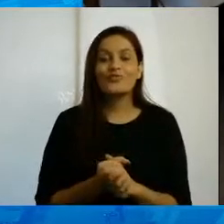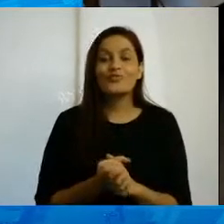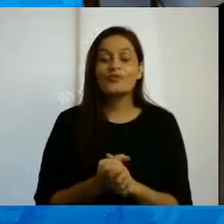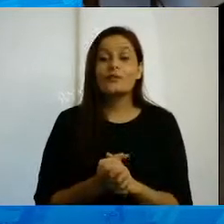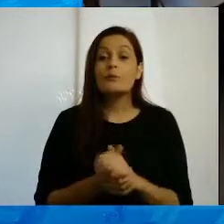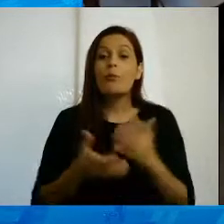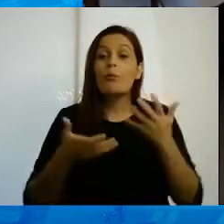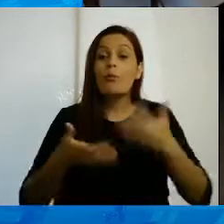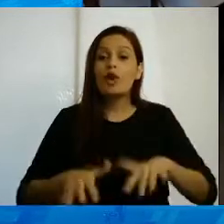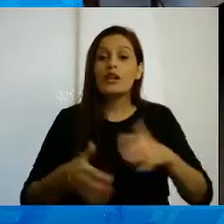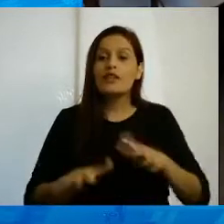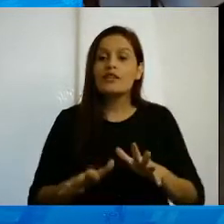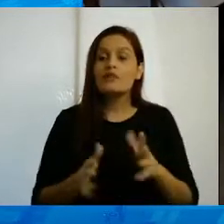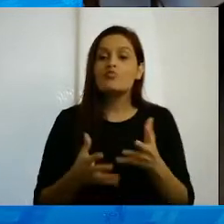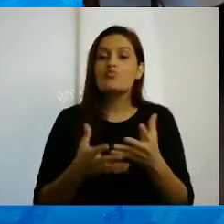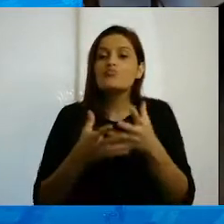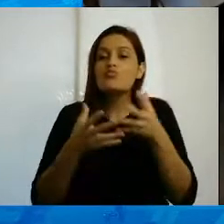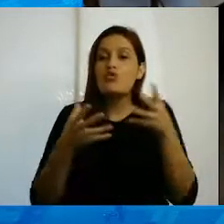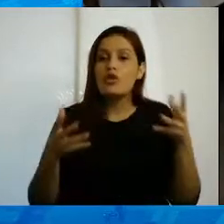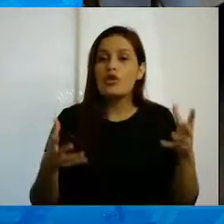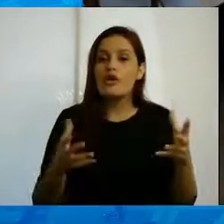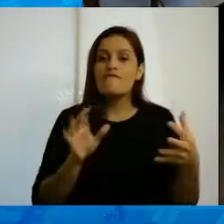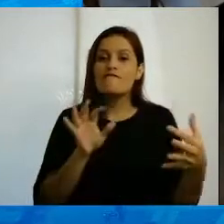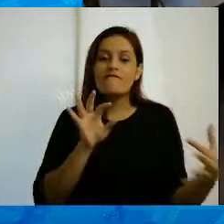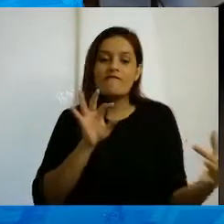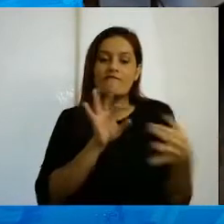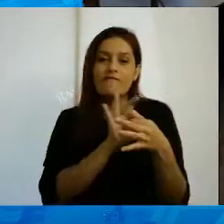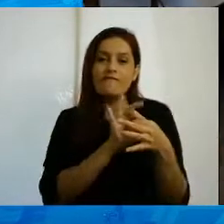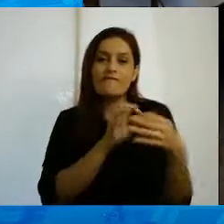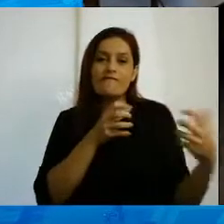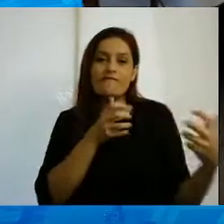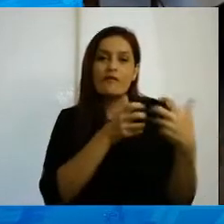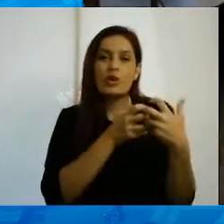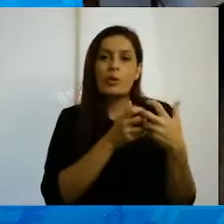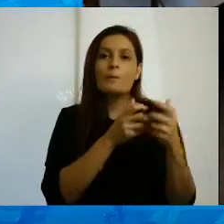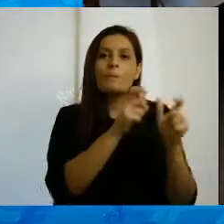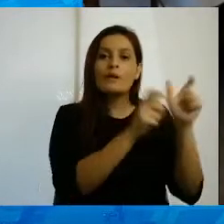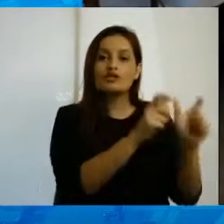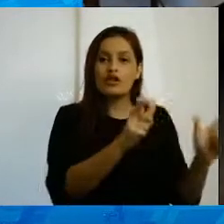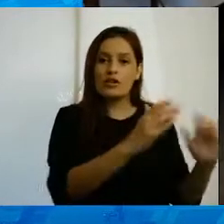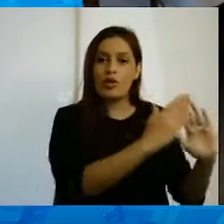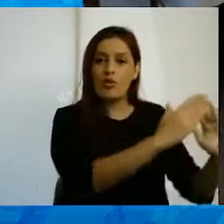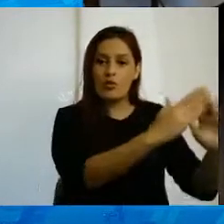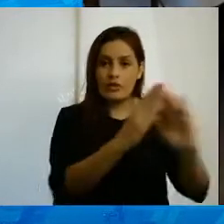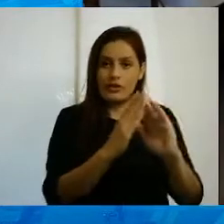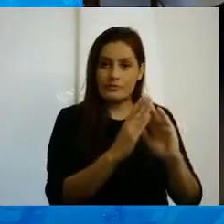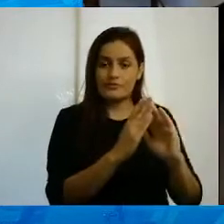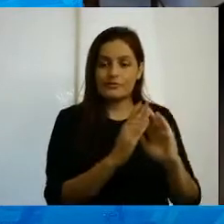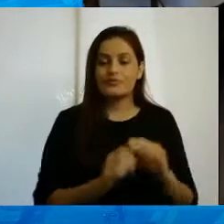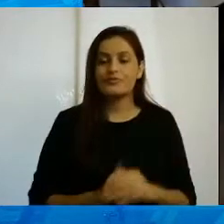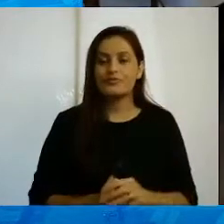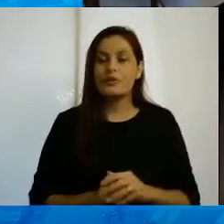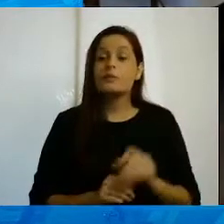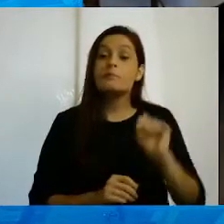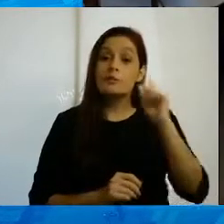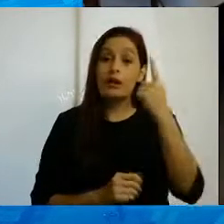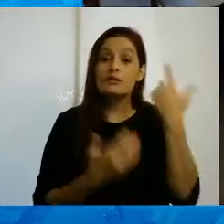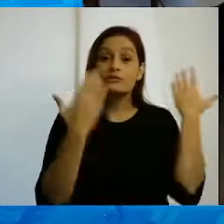son parte muy importante de la vinculación con las comunidades. En ese sentido,